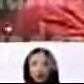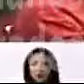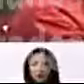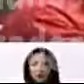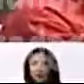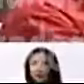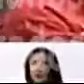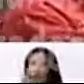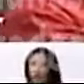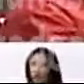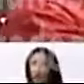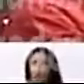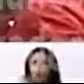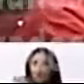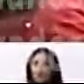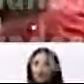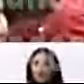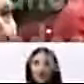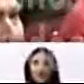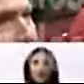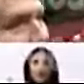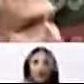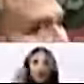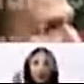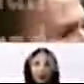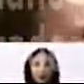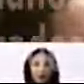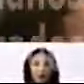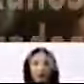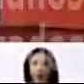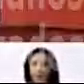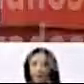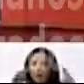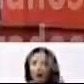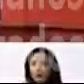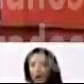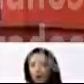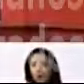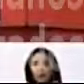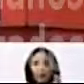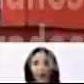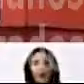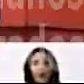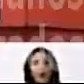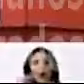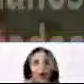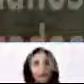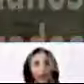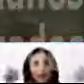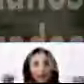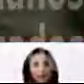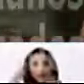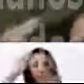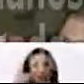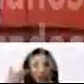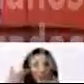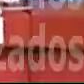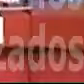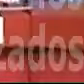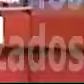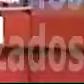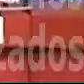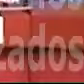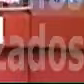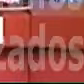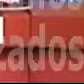Rojo de libertad, rojo de justicia, rojo de paz. Numeral paz y terrorismo.